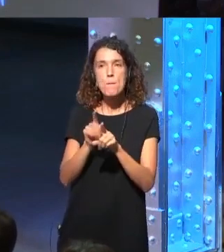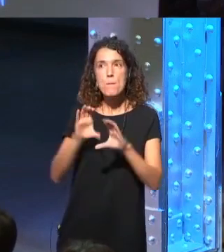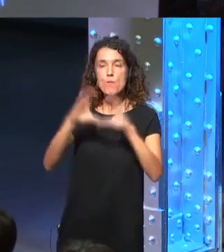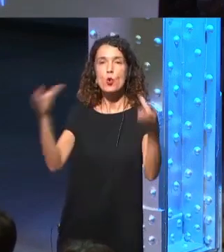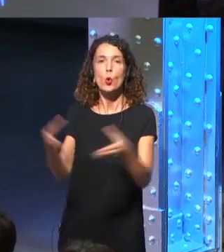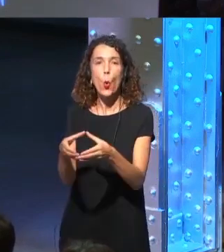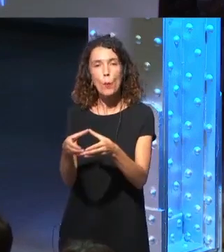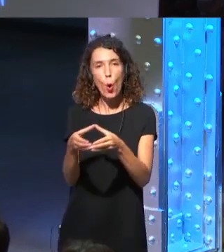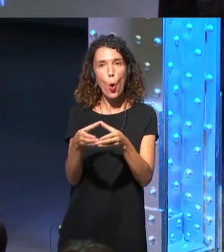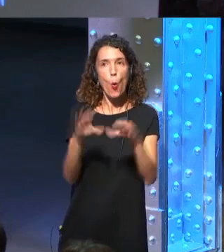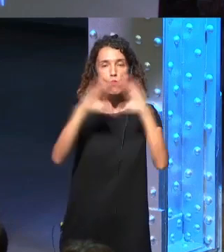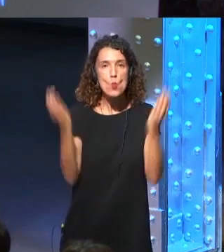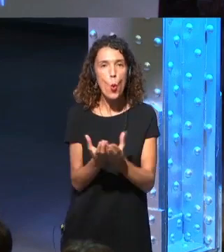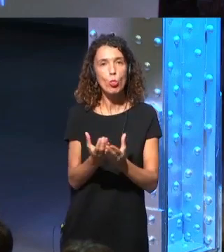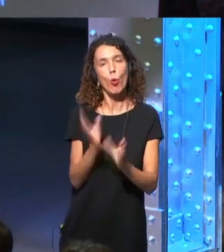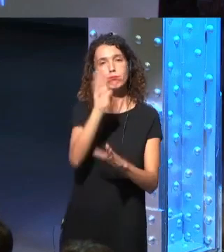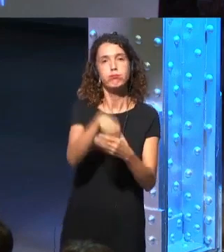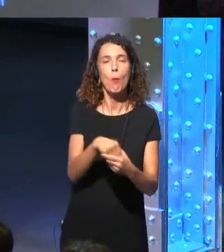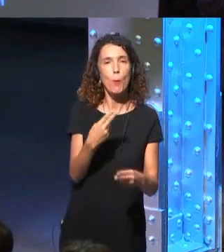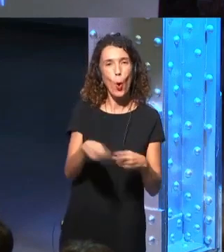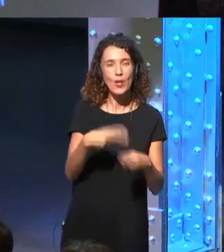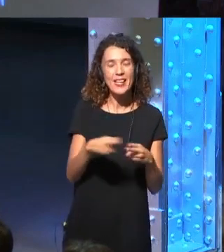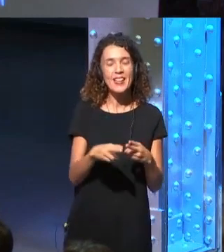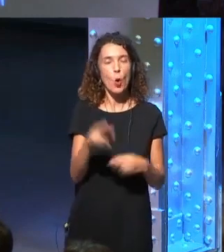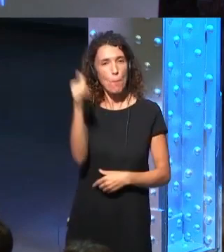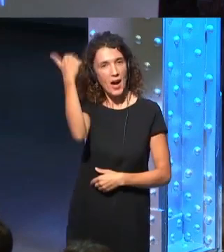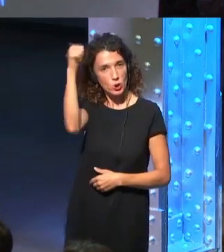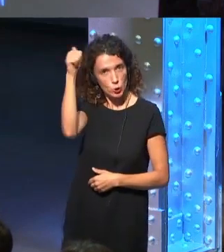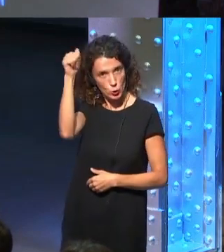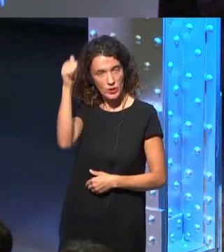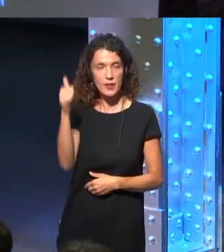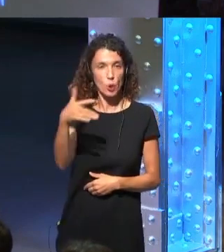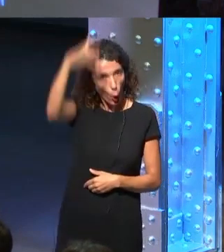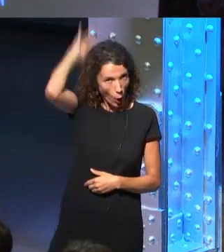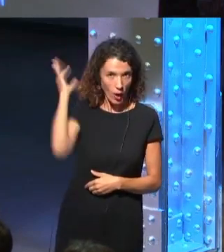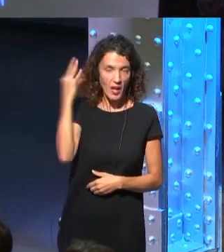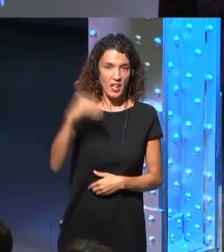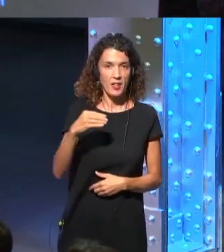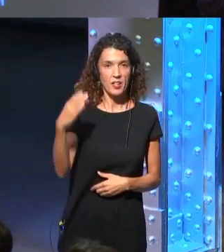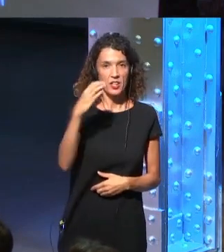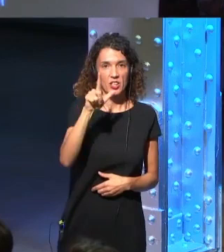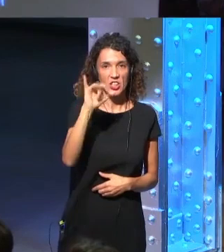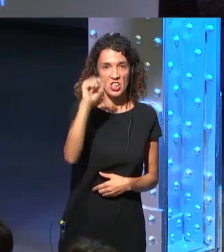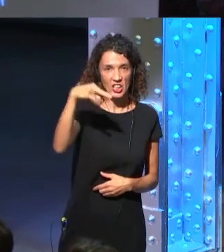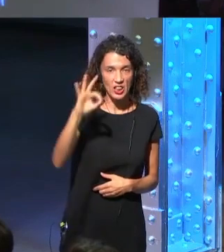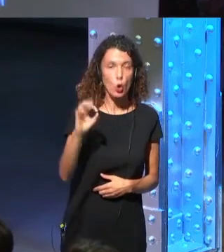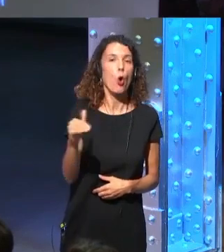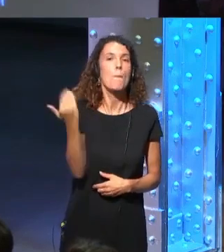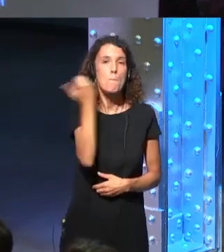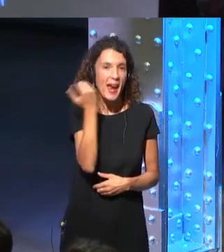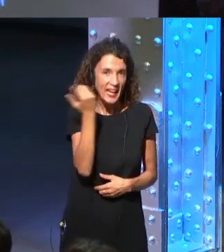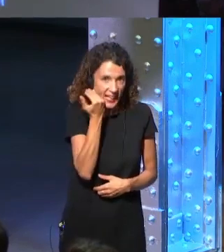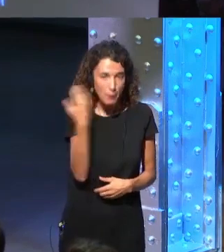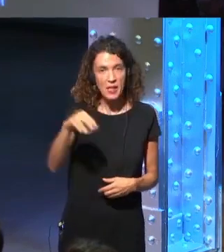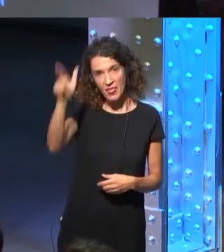ese esquema de un político casi masculino. Hillary Clinton, por ejemplo, Angela Merkel.